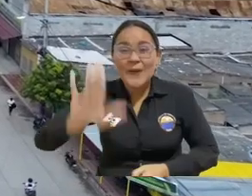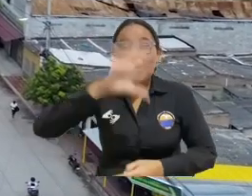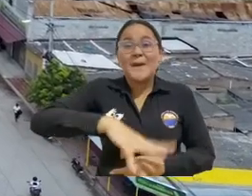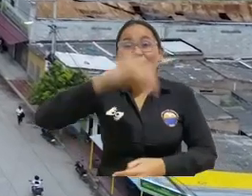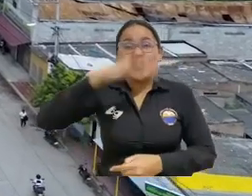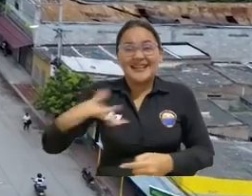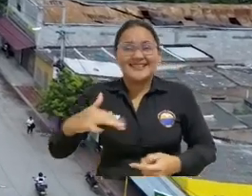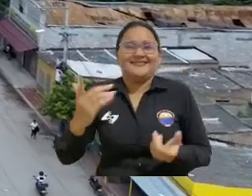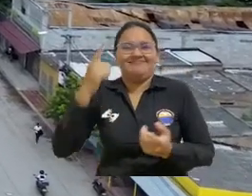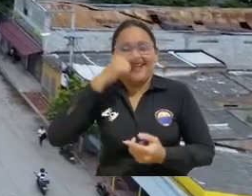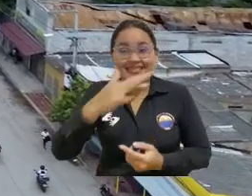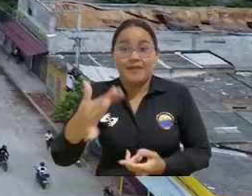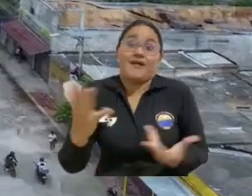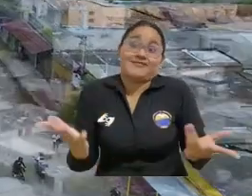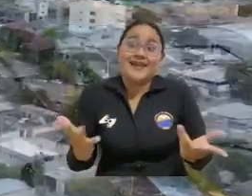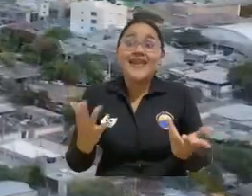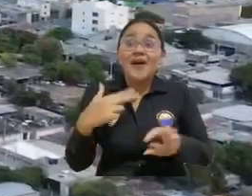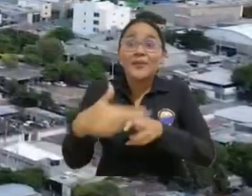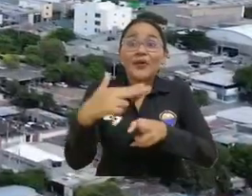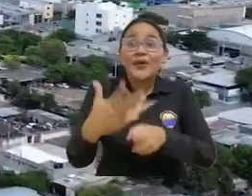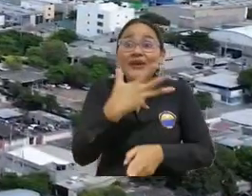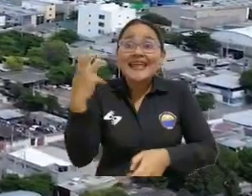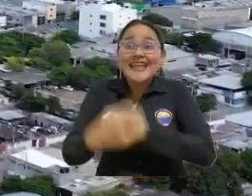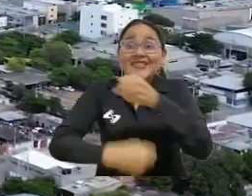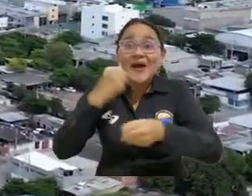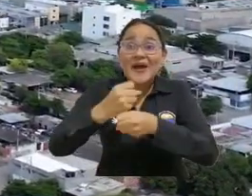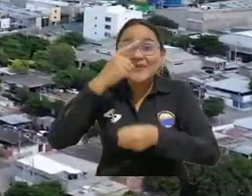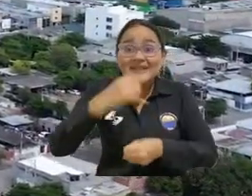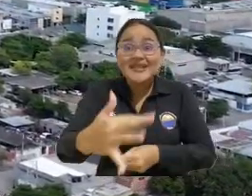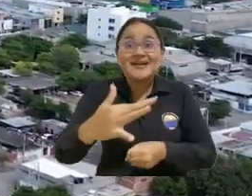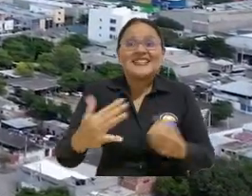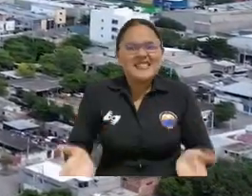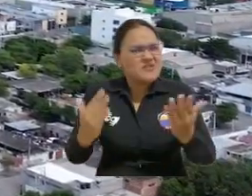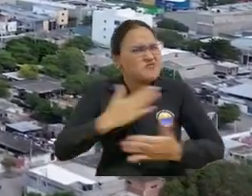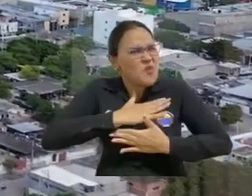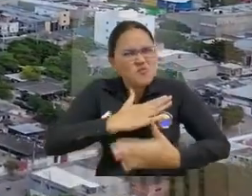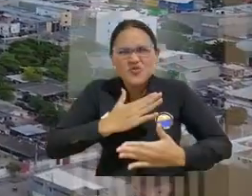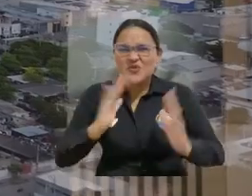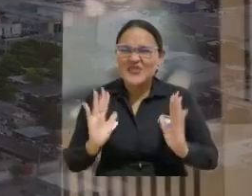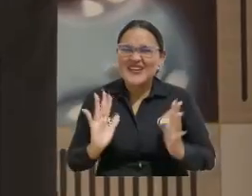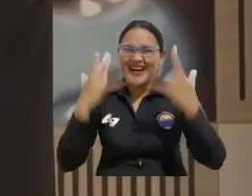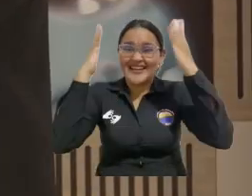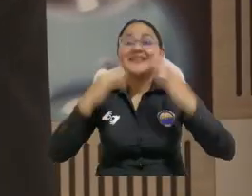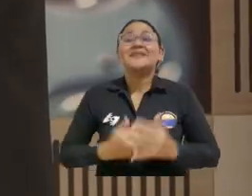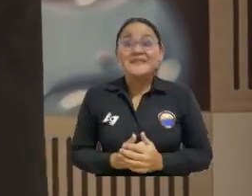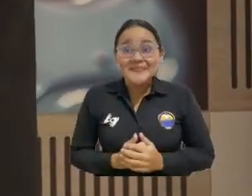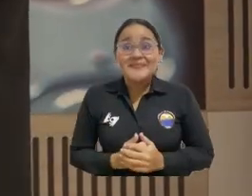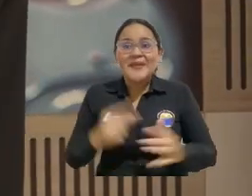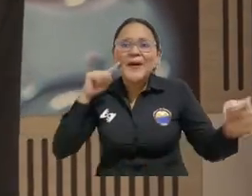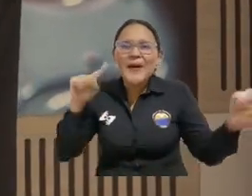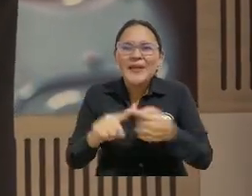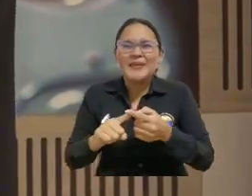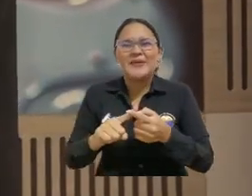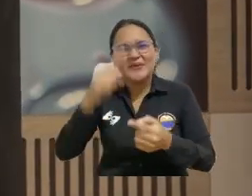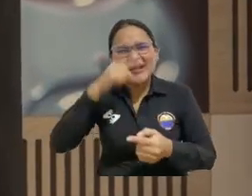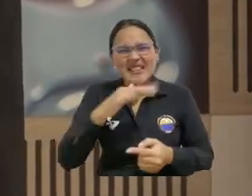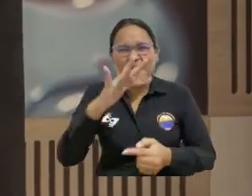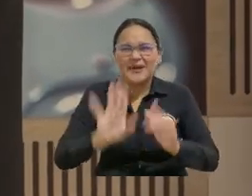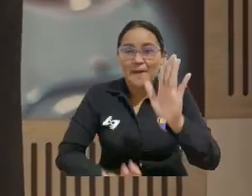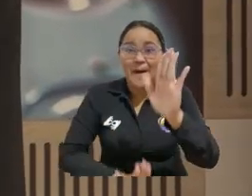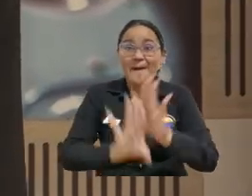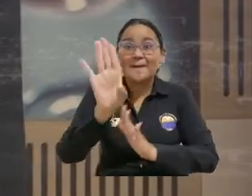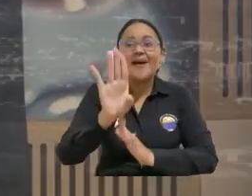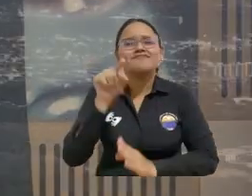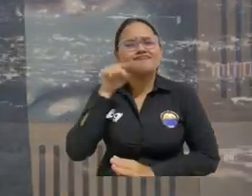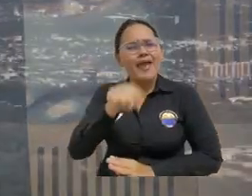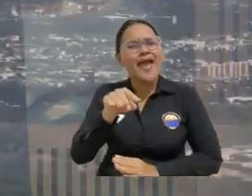celebrar en los 500 años por todo lo alto, porque es muy importante el aporte. Con miras a seguir aportando al beneficio de la